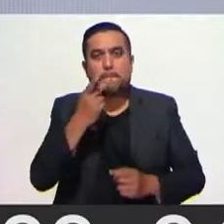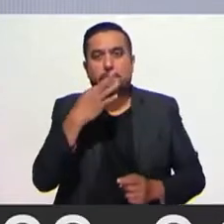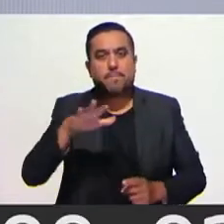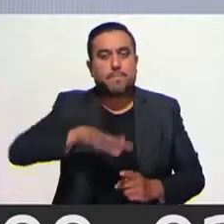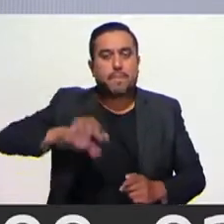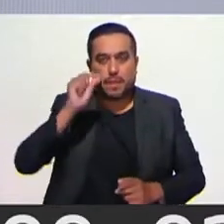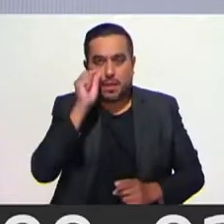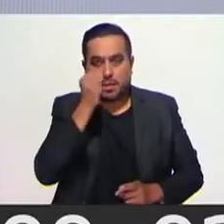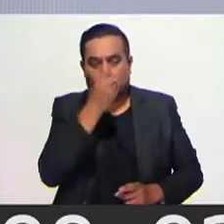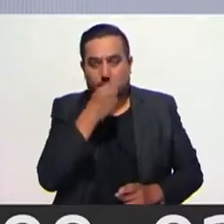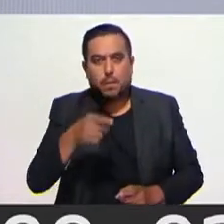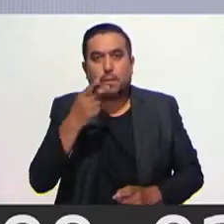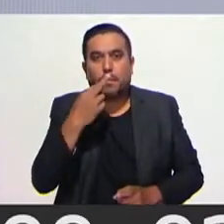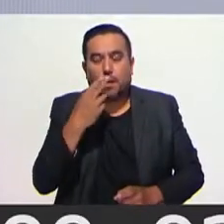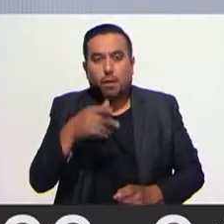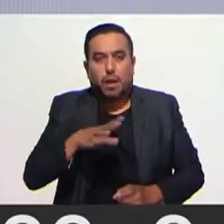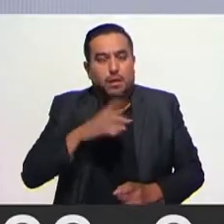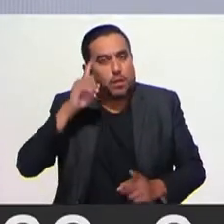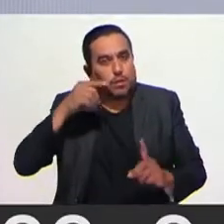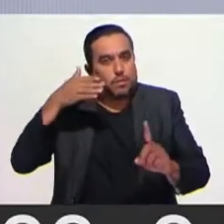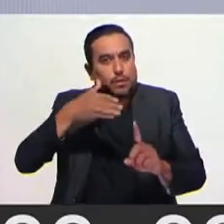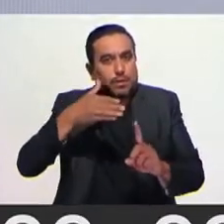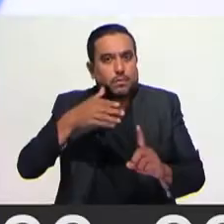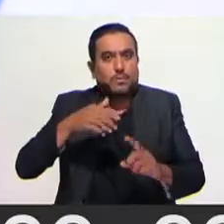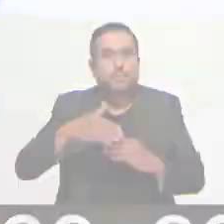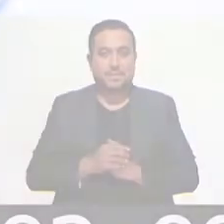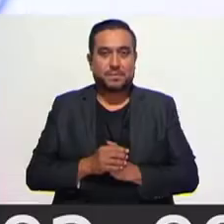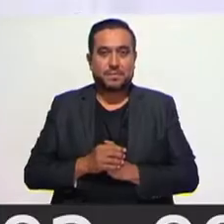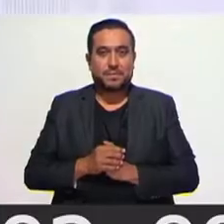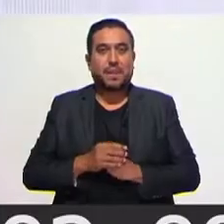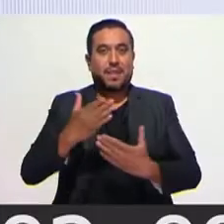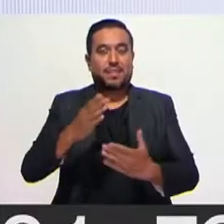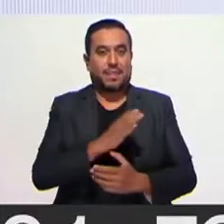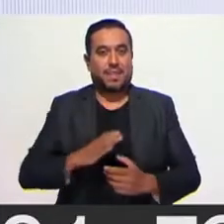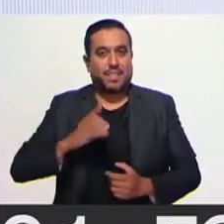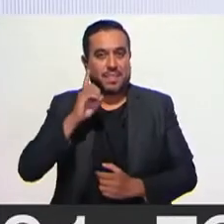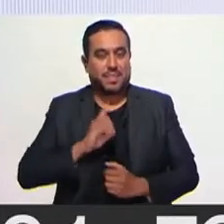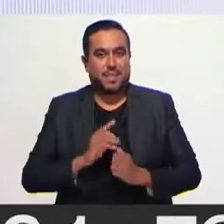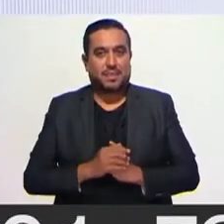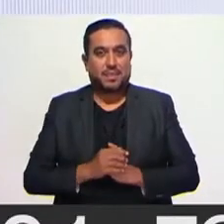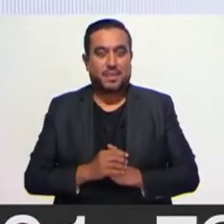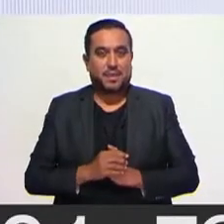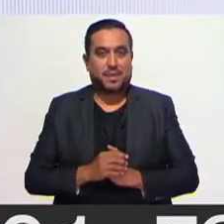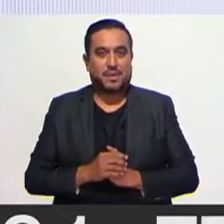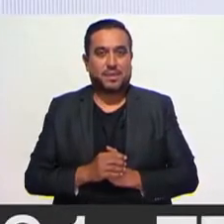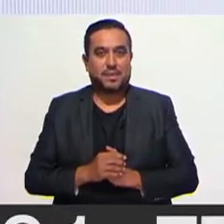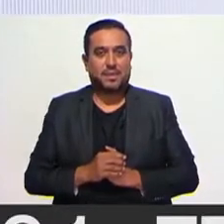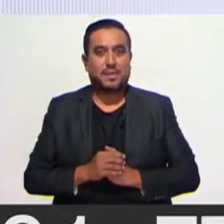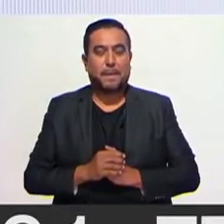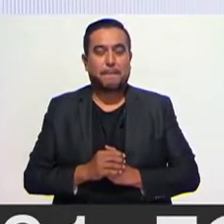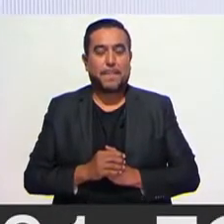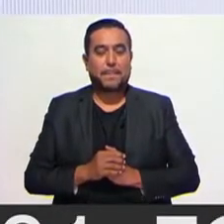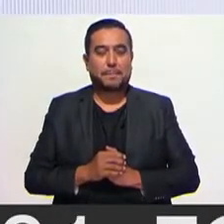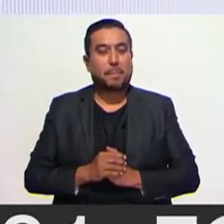Irapuato sea referente en lo educativo de este siglo XXI. Hoy quiero ofrecer un